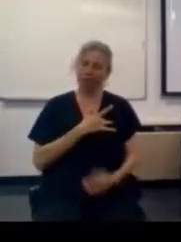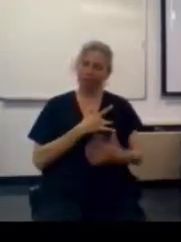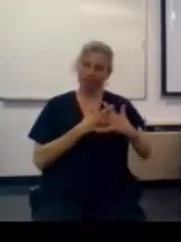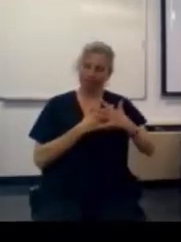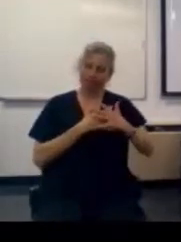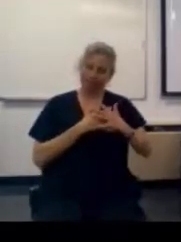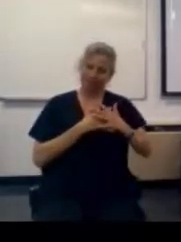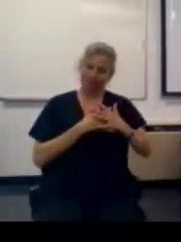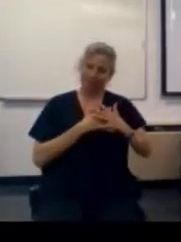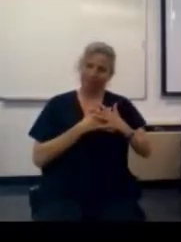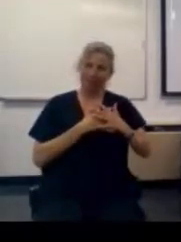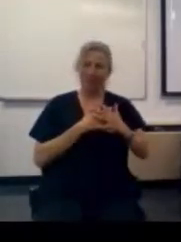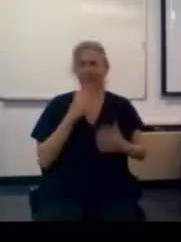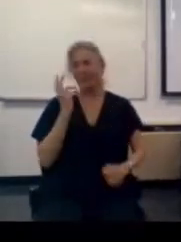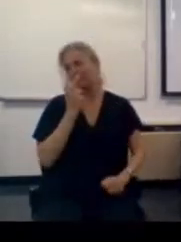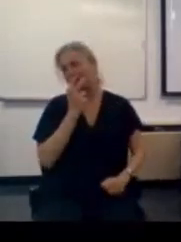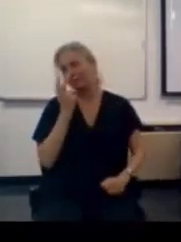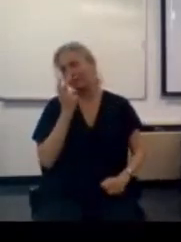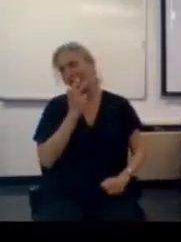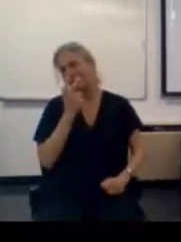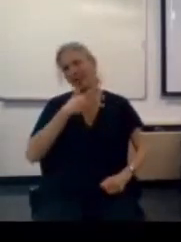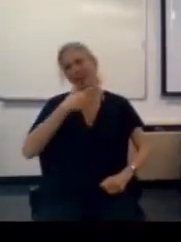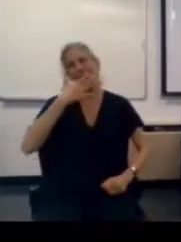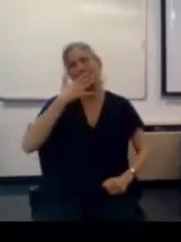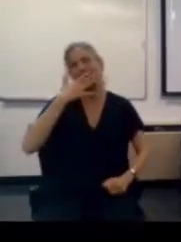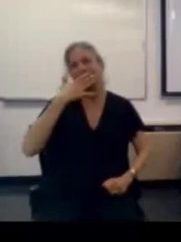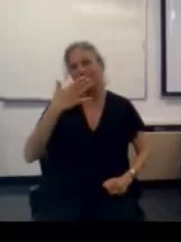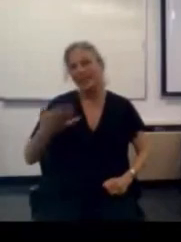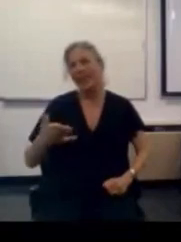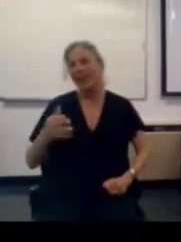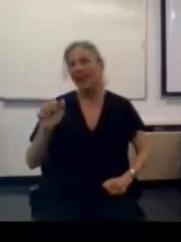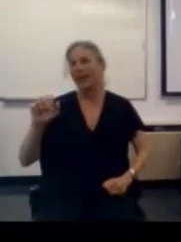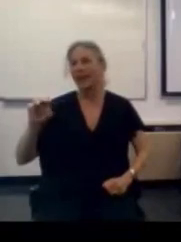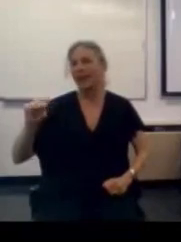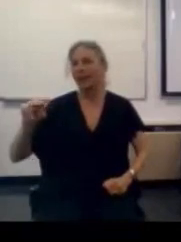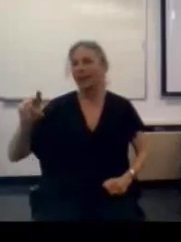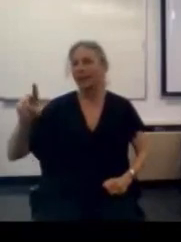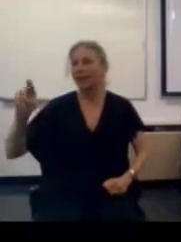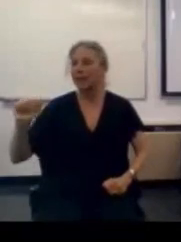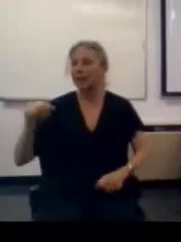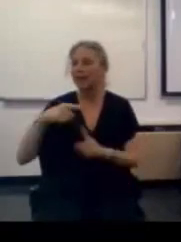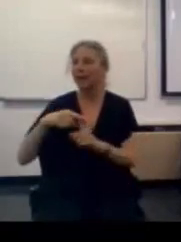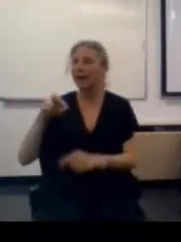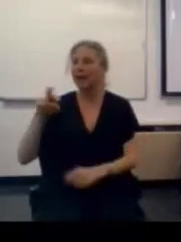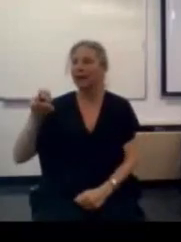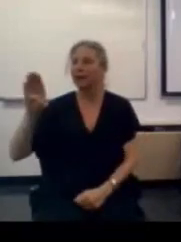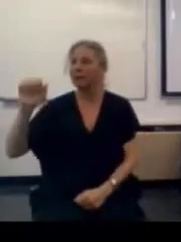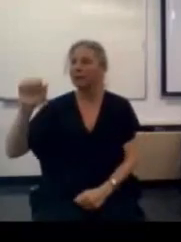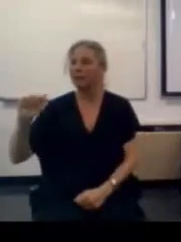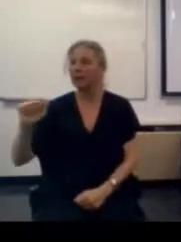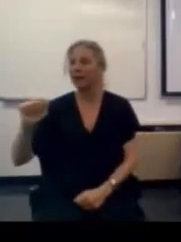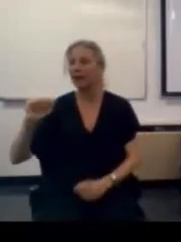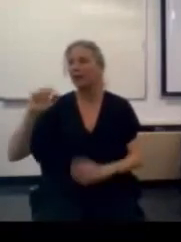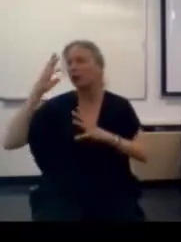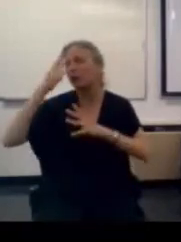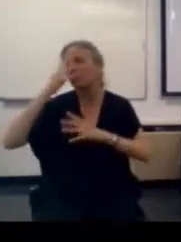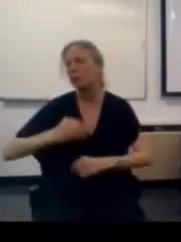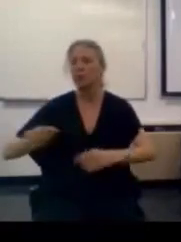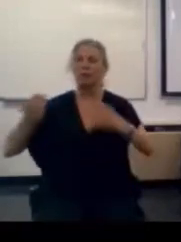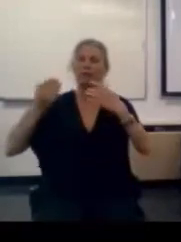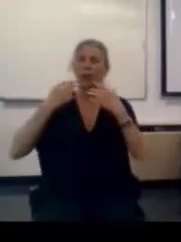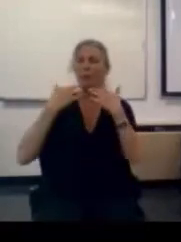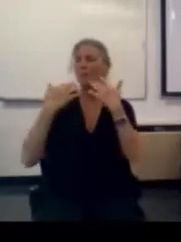From the bottom of my corazón, I really, really have to thank Amanda and Rebecca for